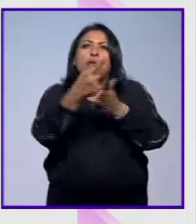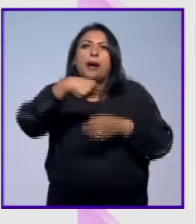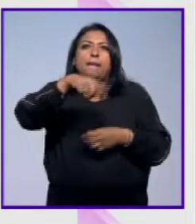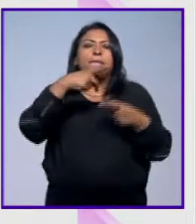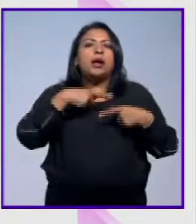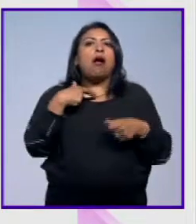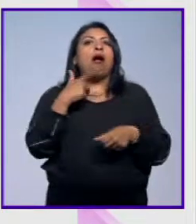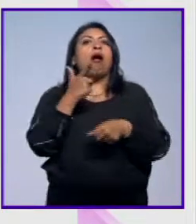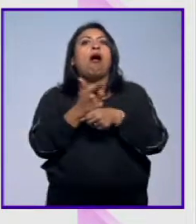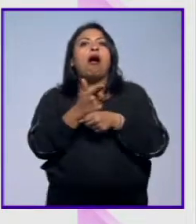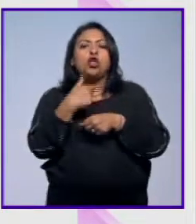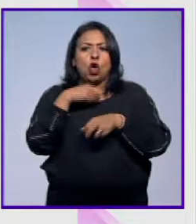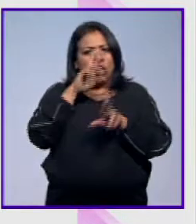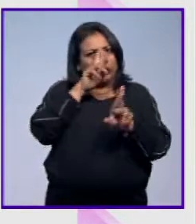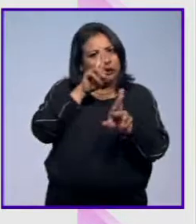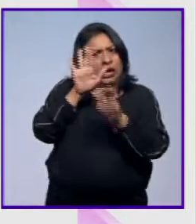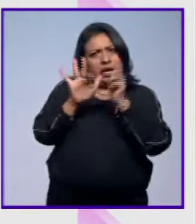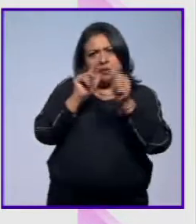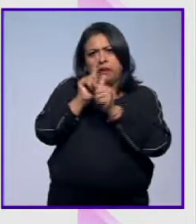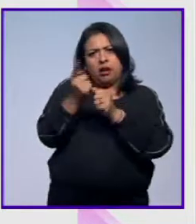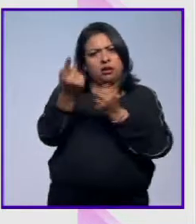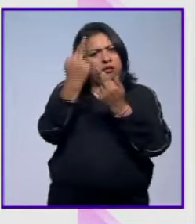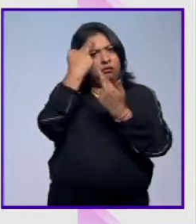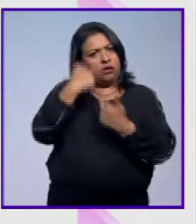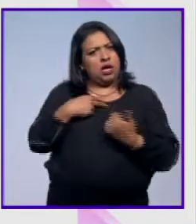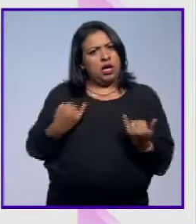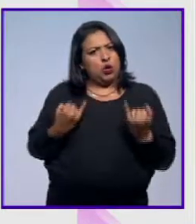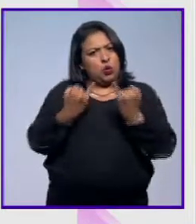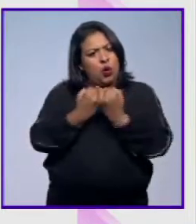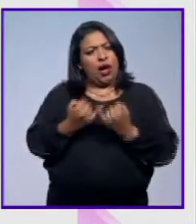gente se da cuenta que si tú respetas a los animales, los animales se respetan a ti.